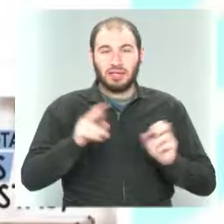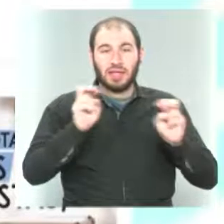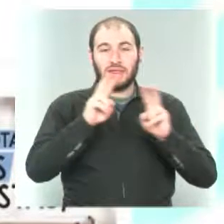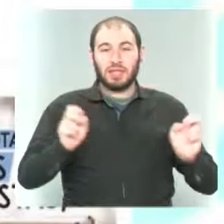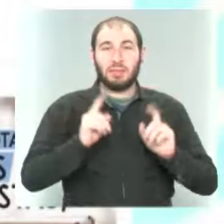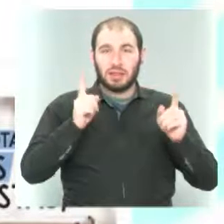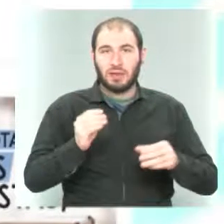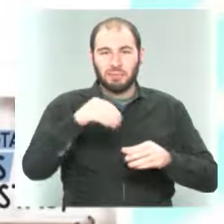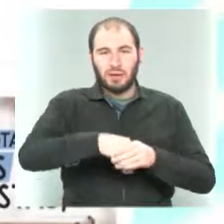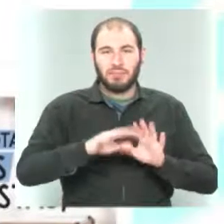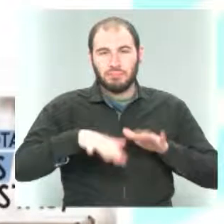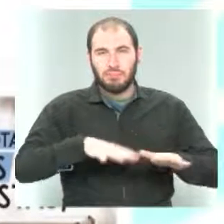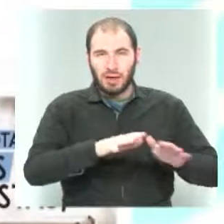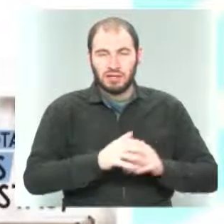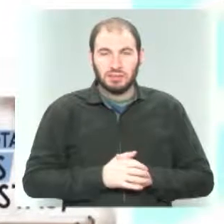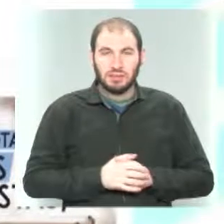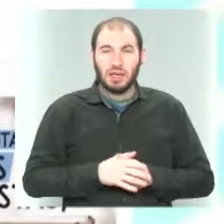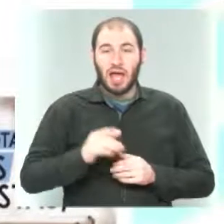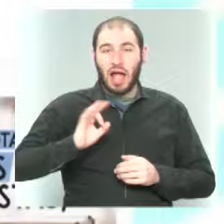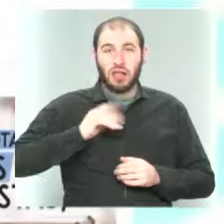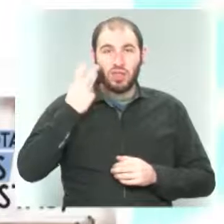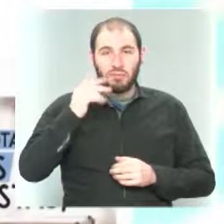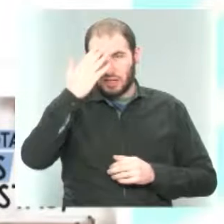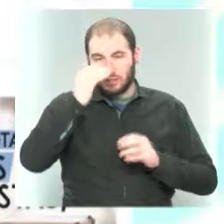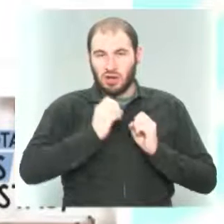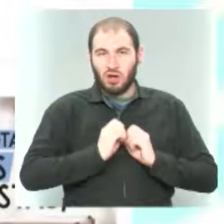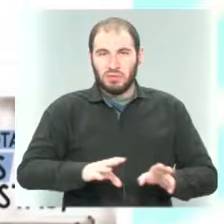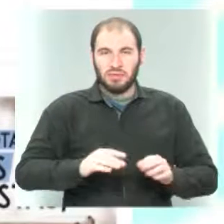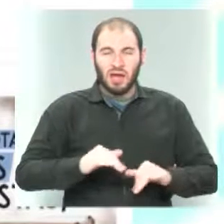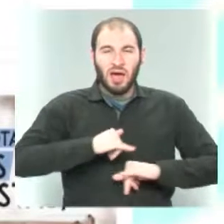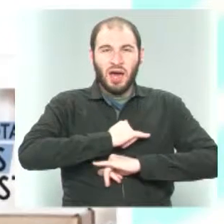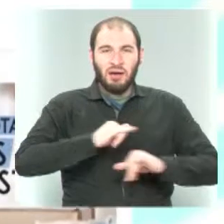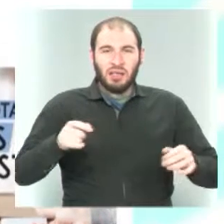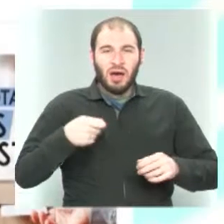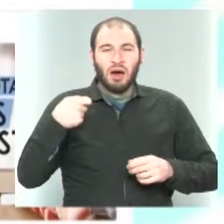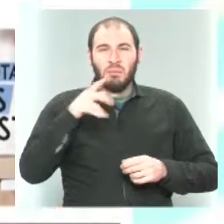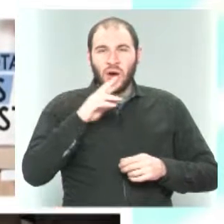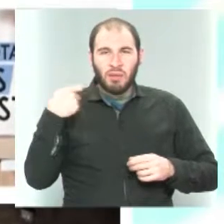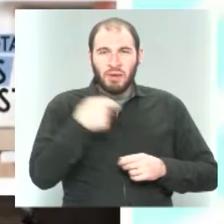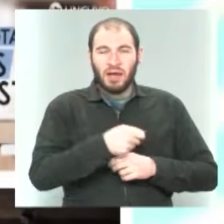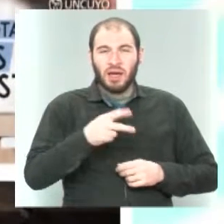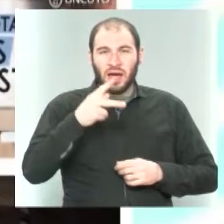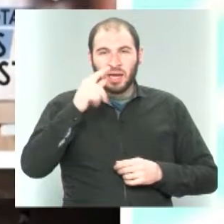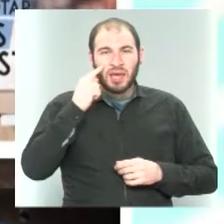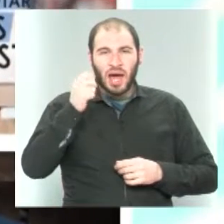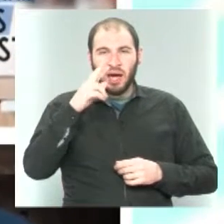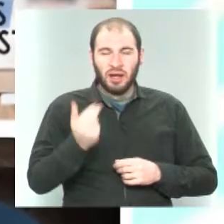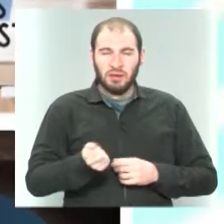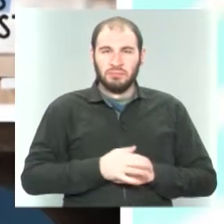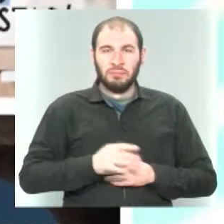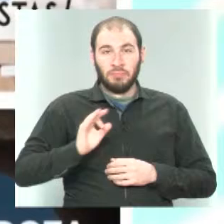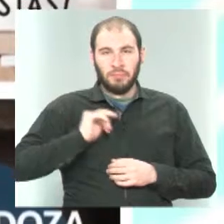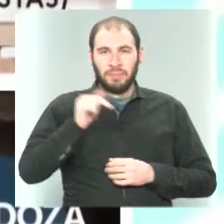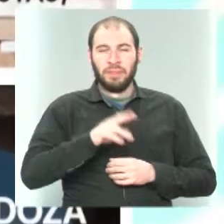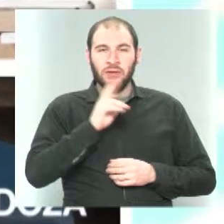que también se sumó a esta marcha, que se realiza desde el año 2015 tras conocerse el femicidio de Kiara Páez, ¿sí? En ese